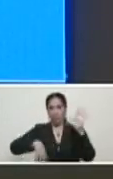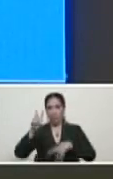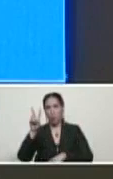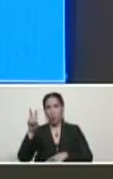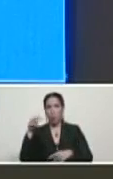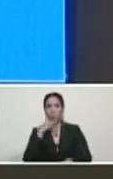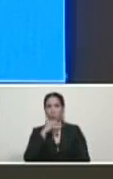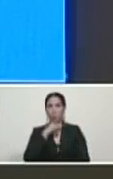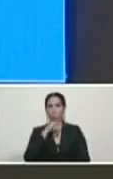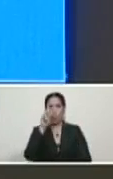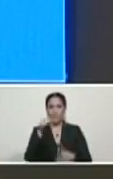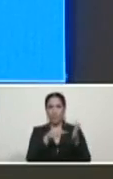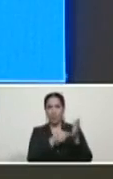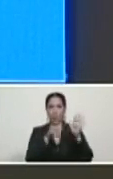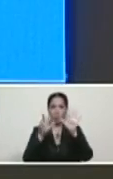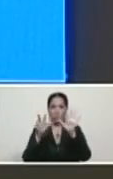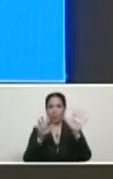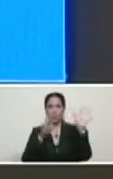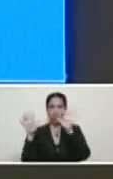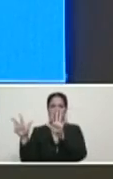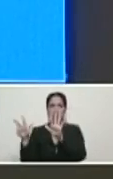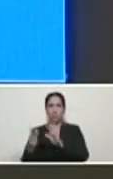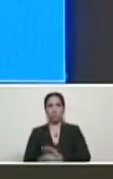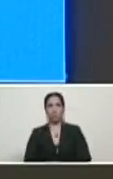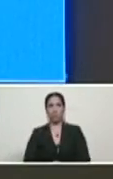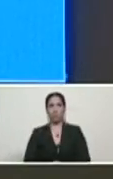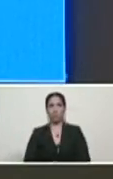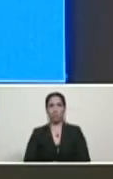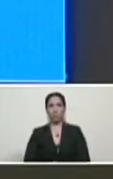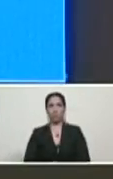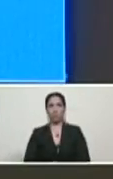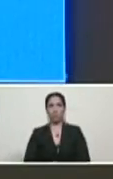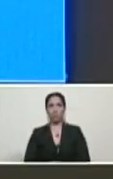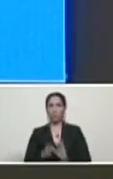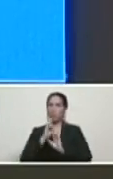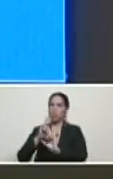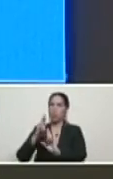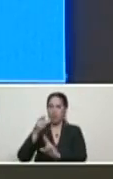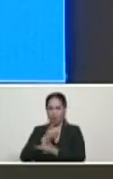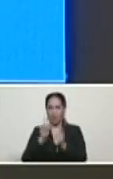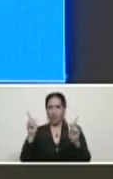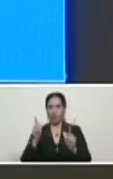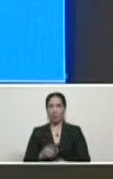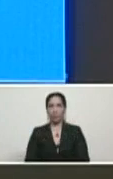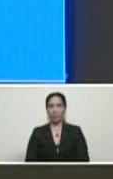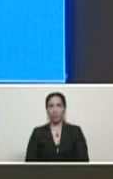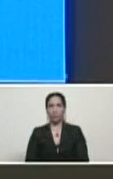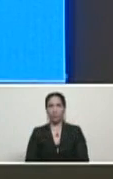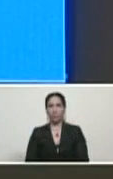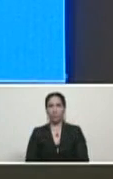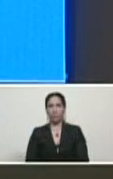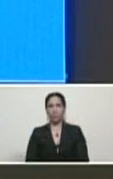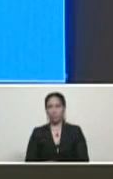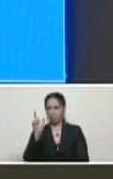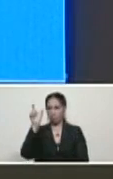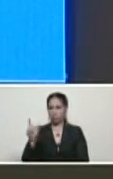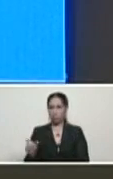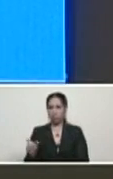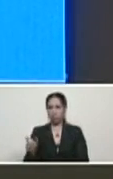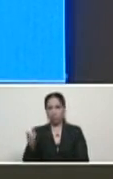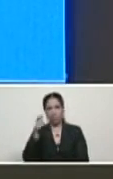octubre de 1818, al señor Bautista Irving, agente de los Estados Unidos de la América del